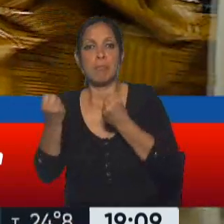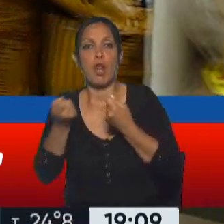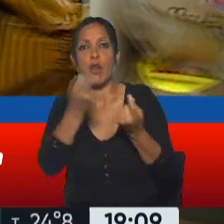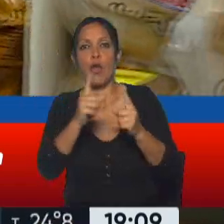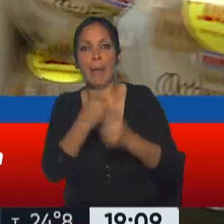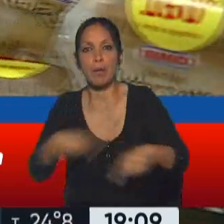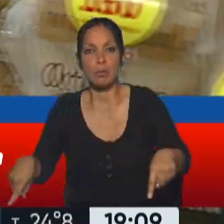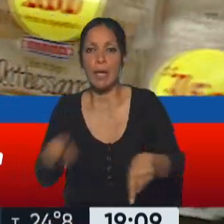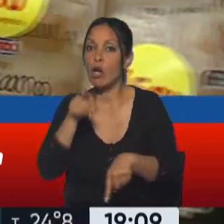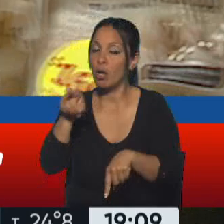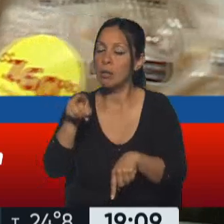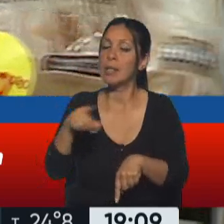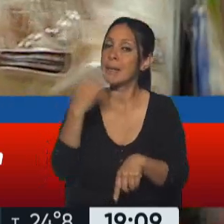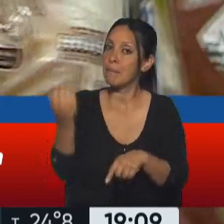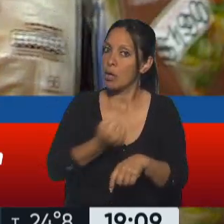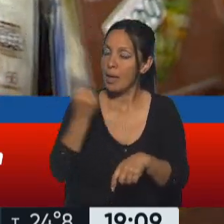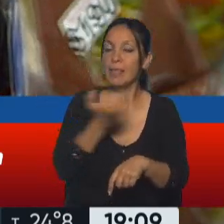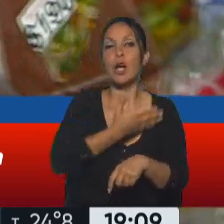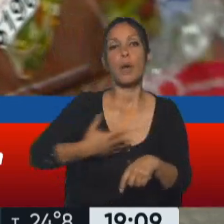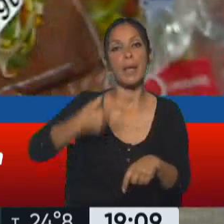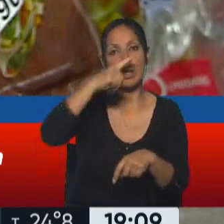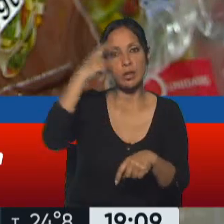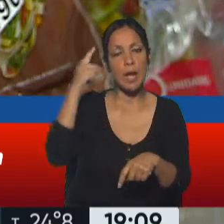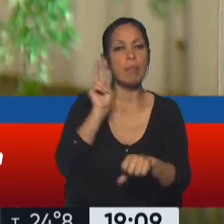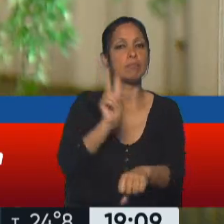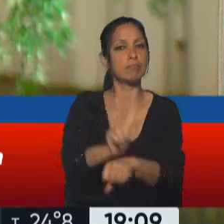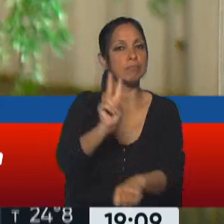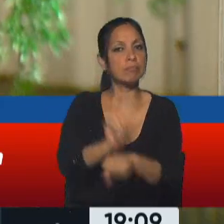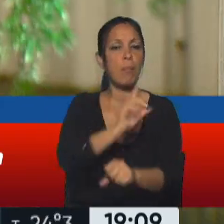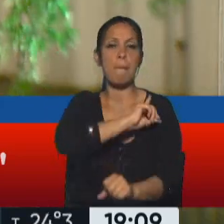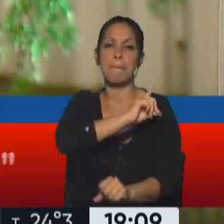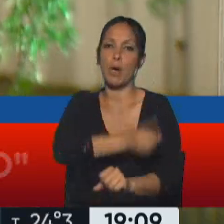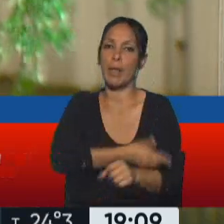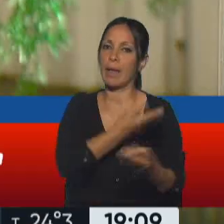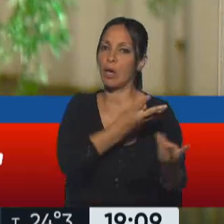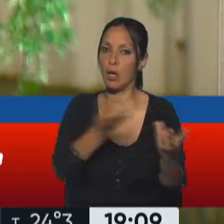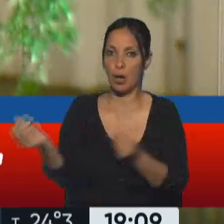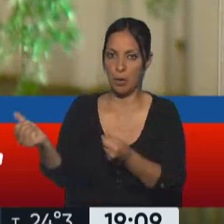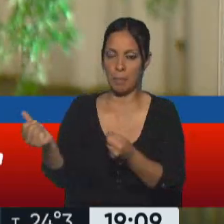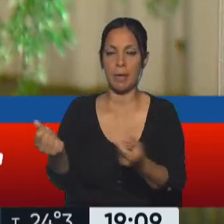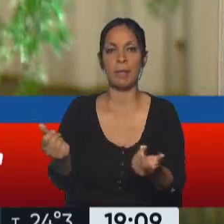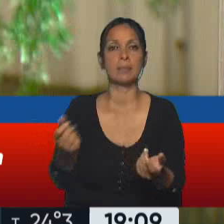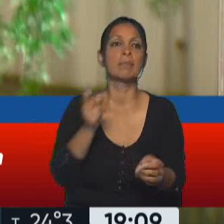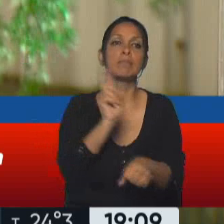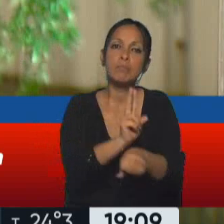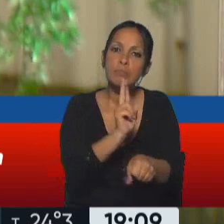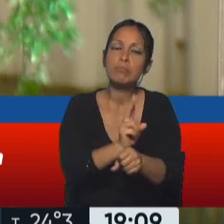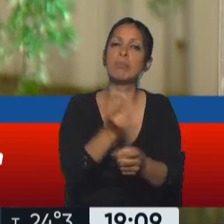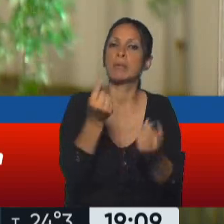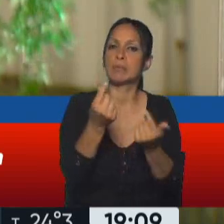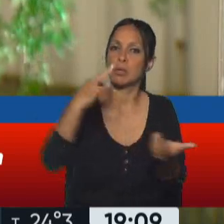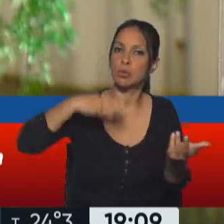Es obligación del gobierno nacional proteger el poder de compra, el poder adquisitivo